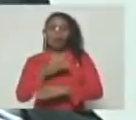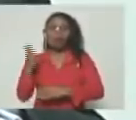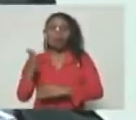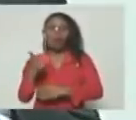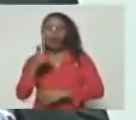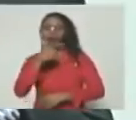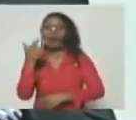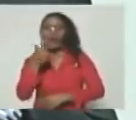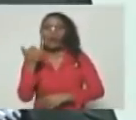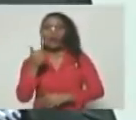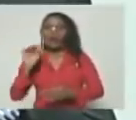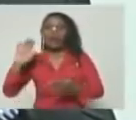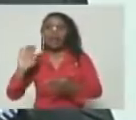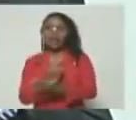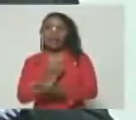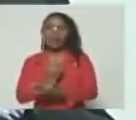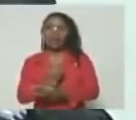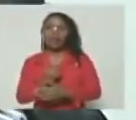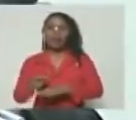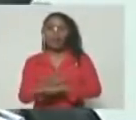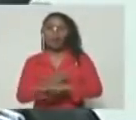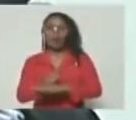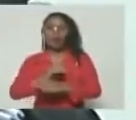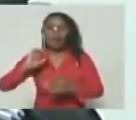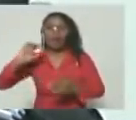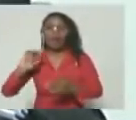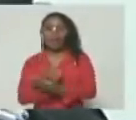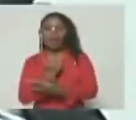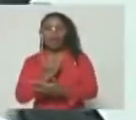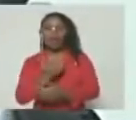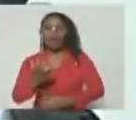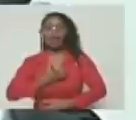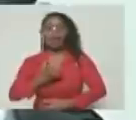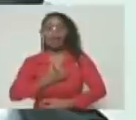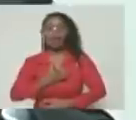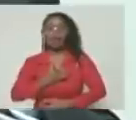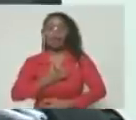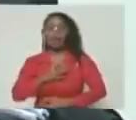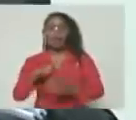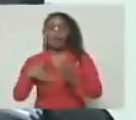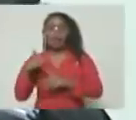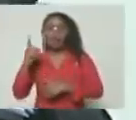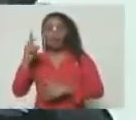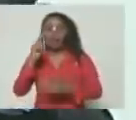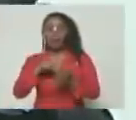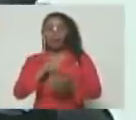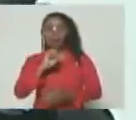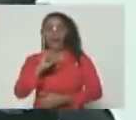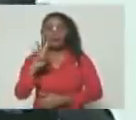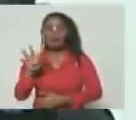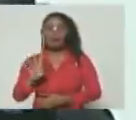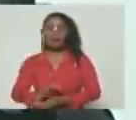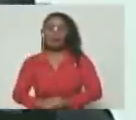rojitos, quitarle gobernaciones y quitarles alcaldía, y después viene el 2024,